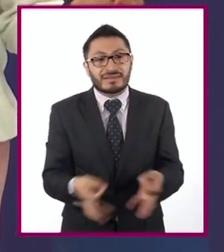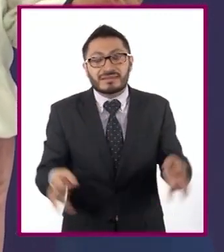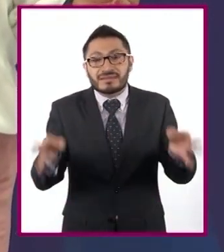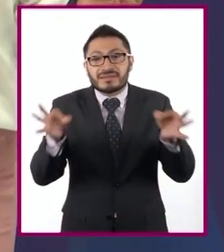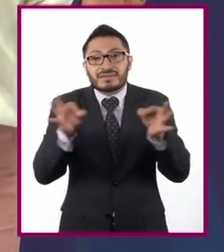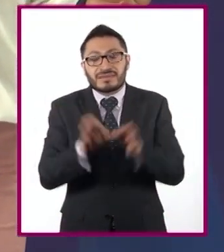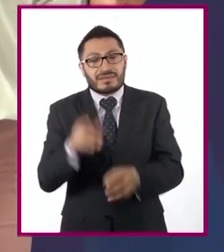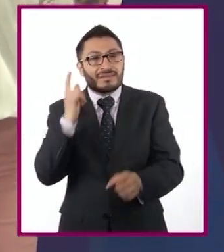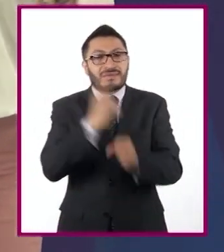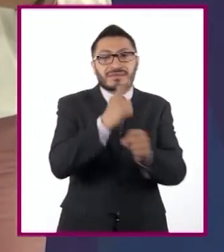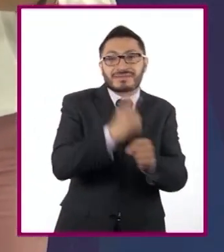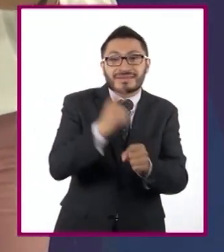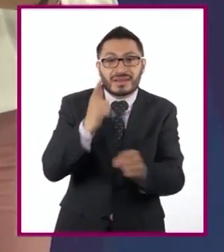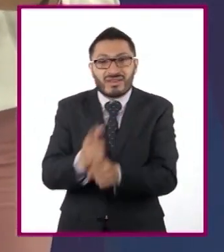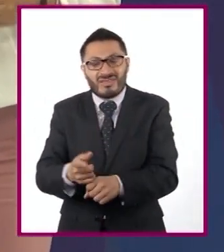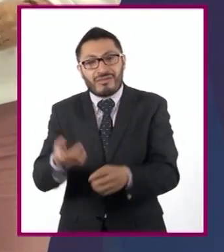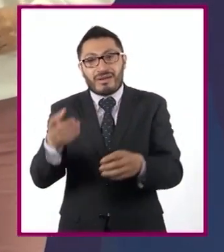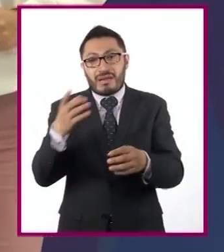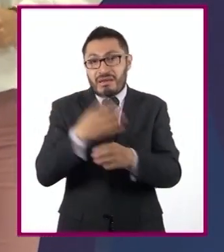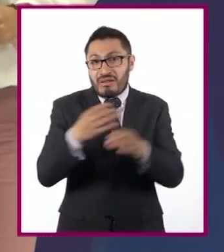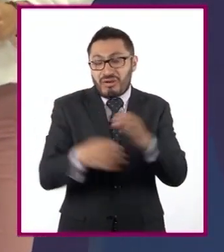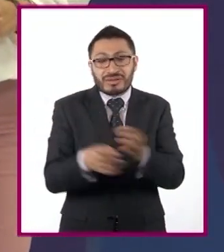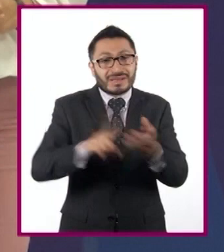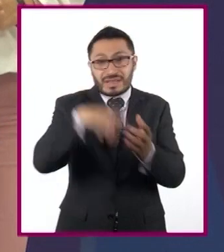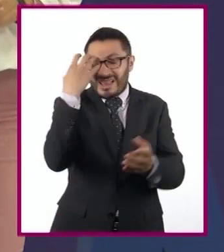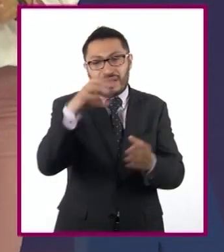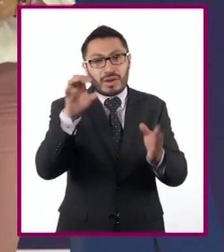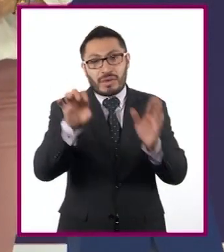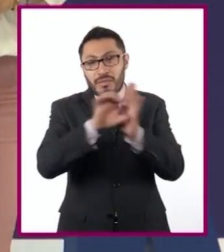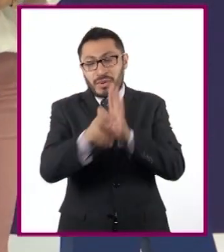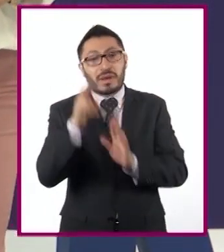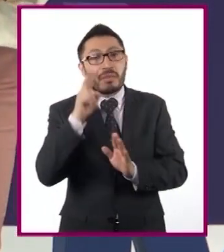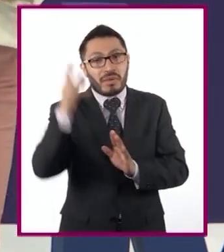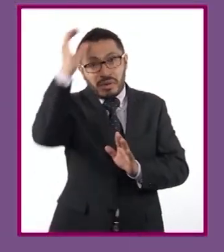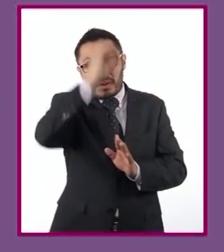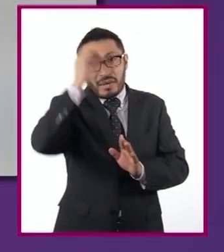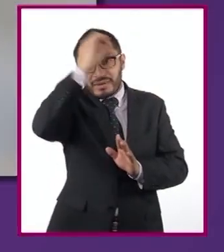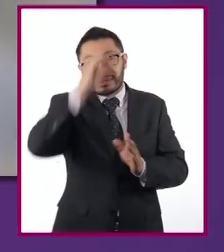y fotografías. Veamos la opinión de nuestro especialista.